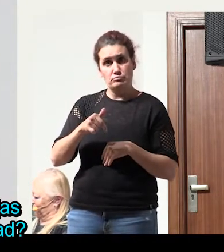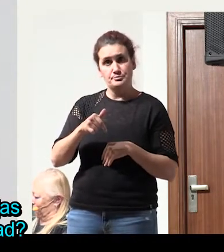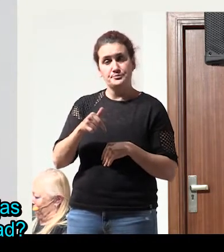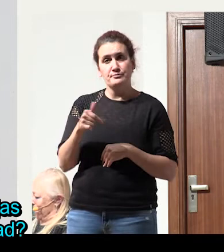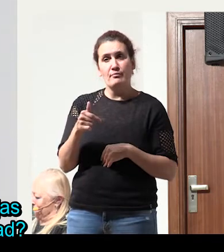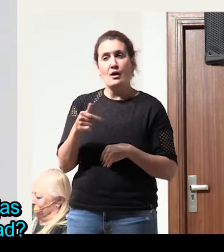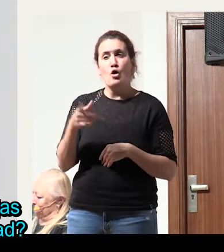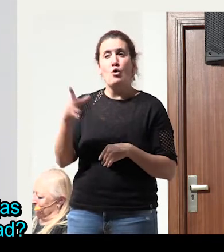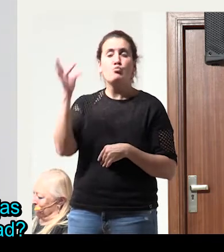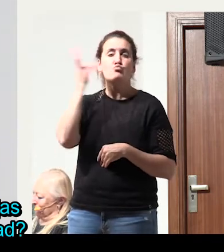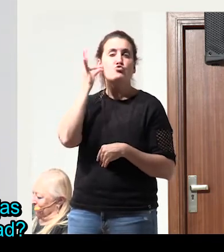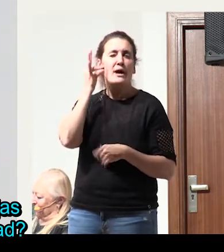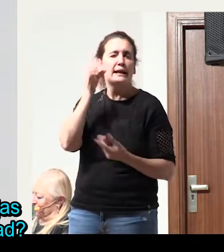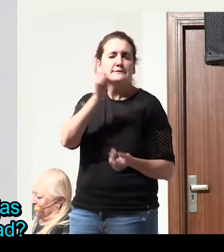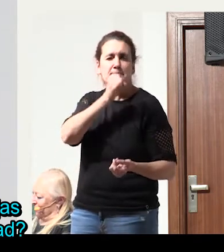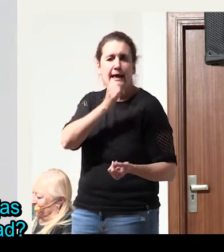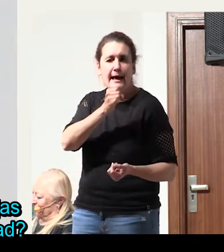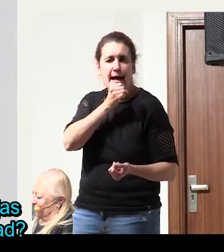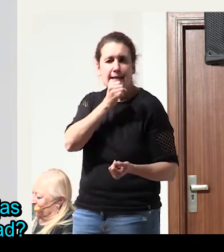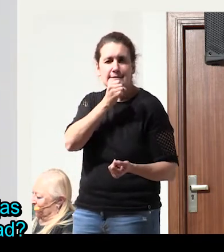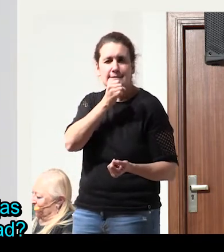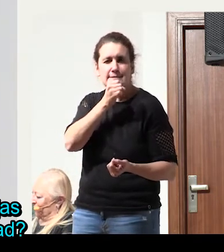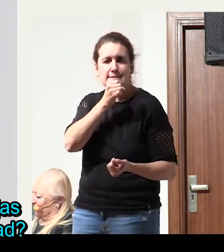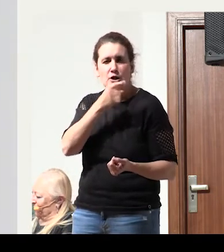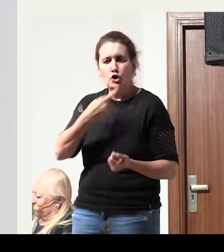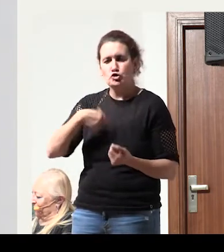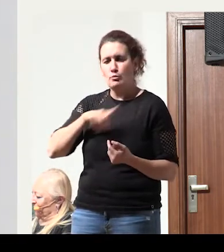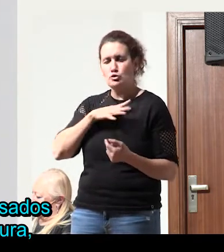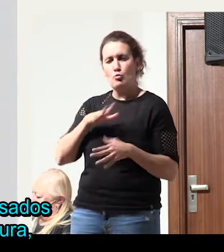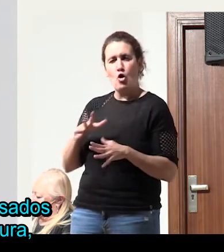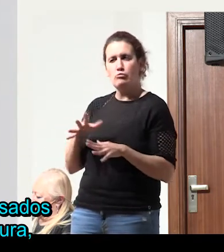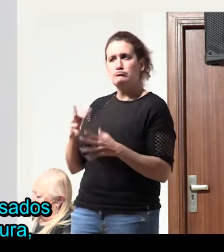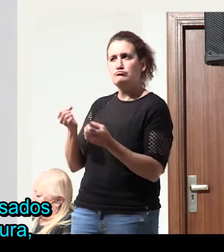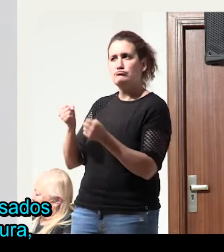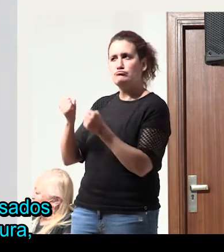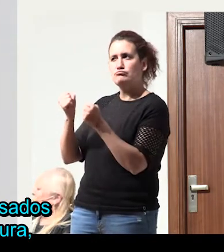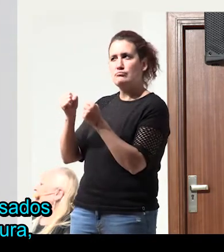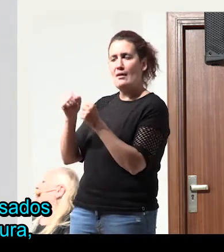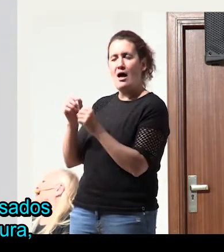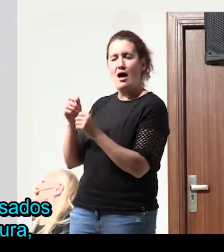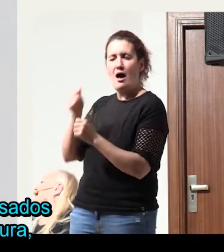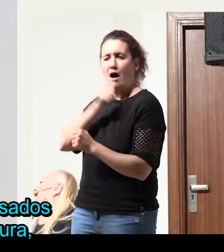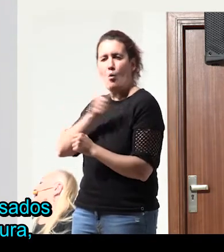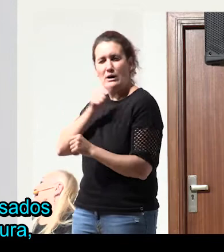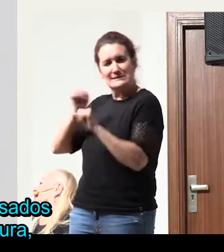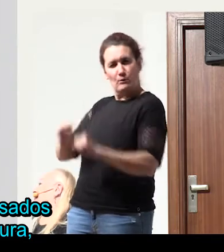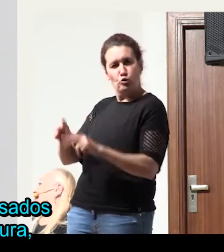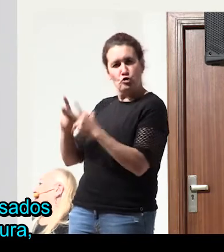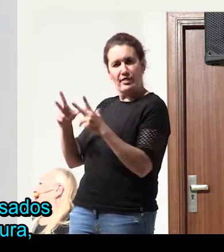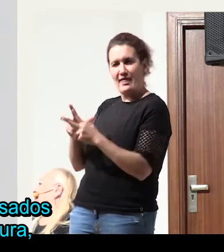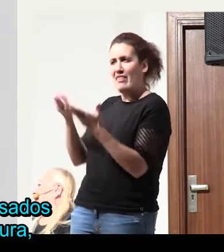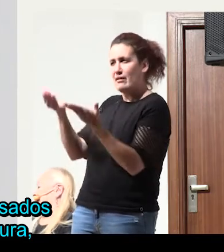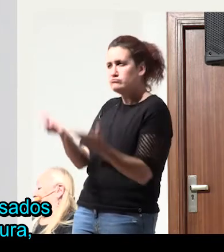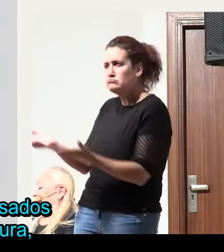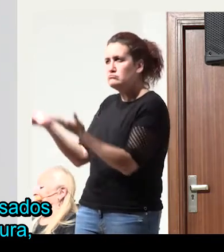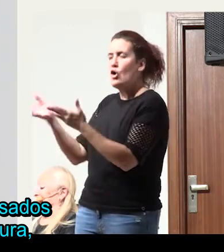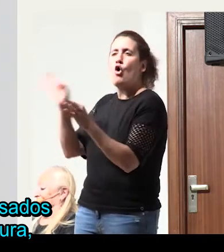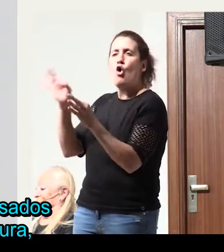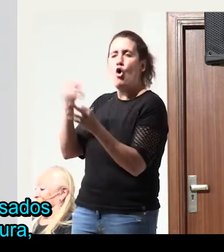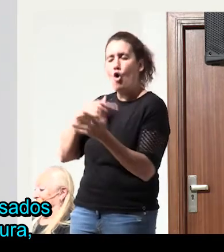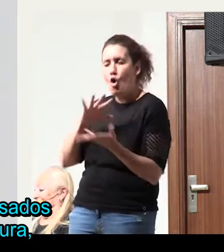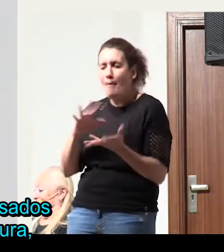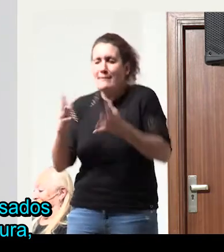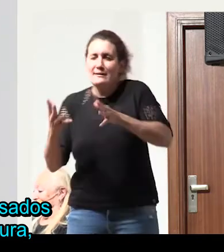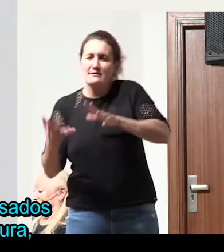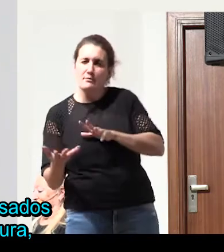viejas somos un sostén de la sociedad o nos convertimos en objetos usados